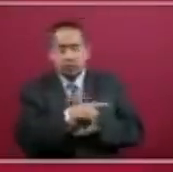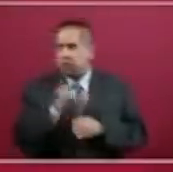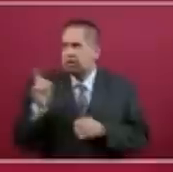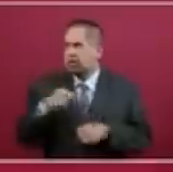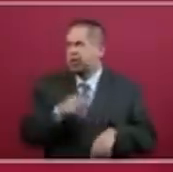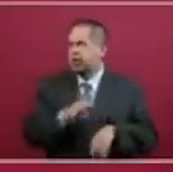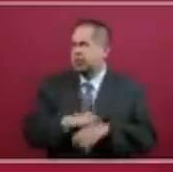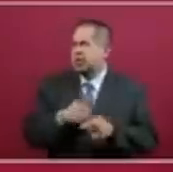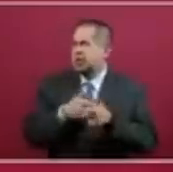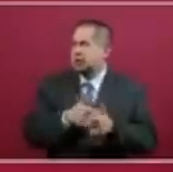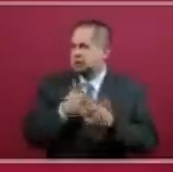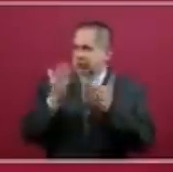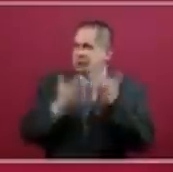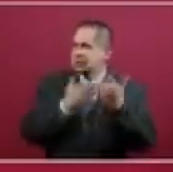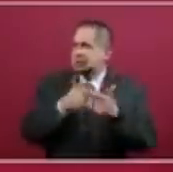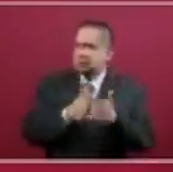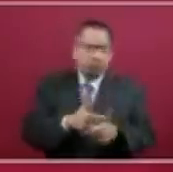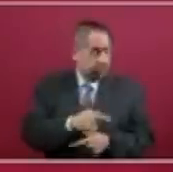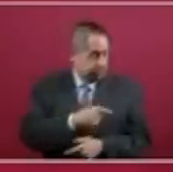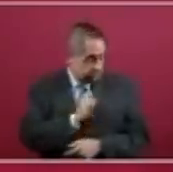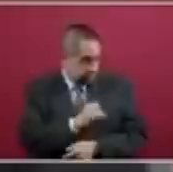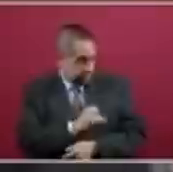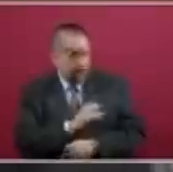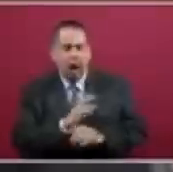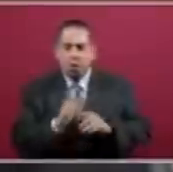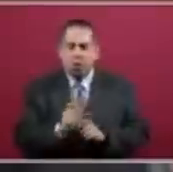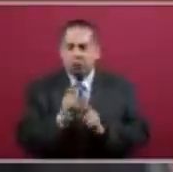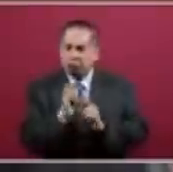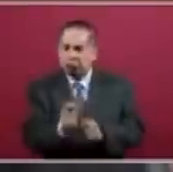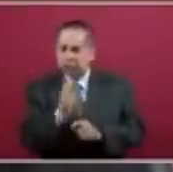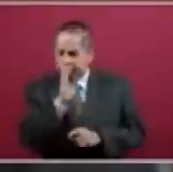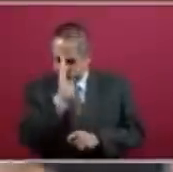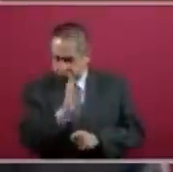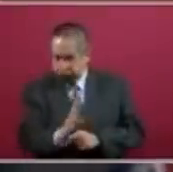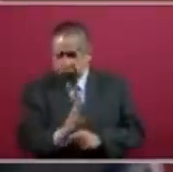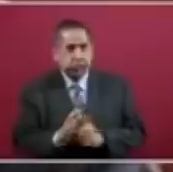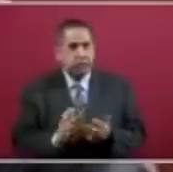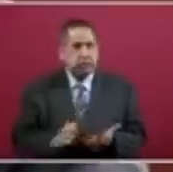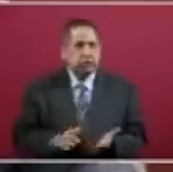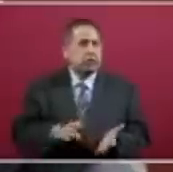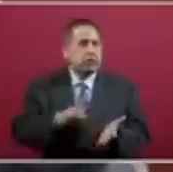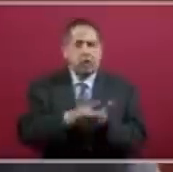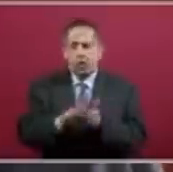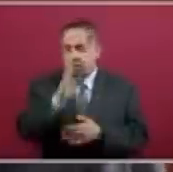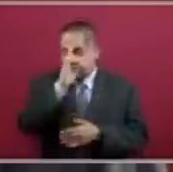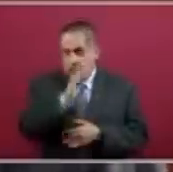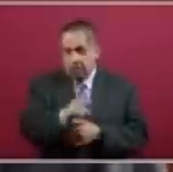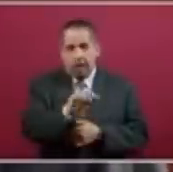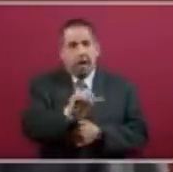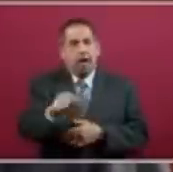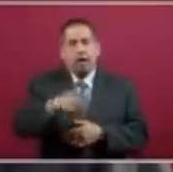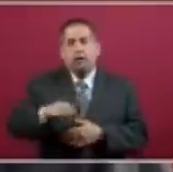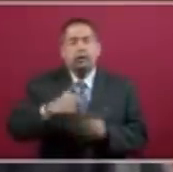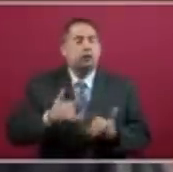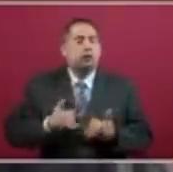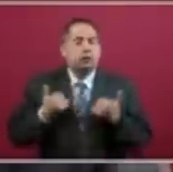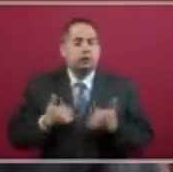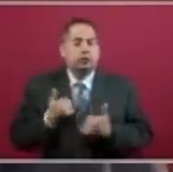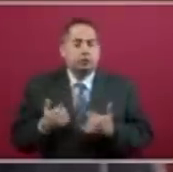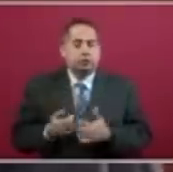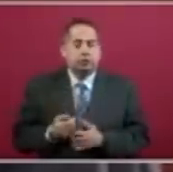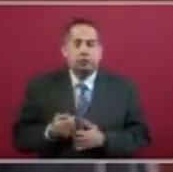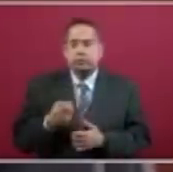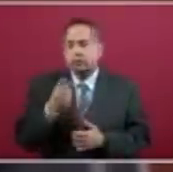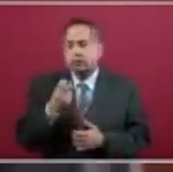formándose, capacitándose, solo eso. Pero el apoyo es directo al joven, y así